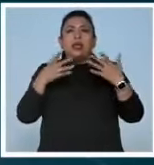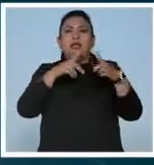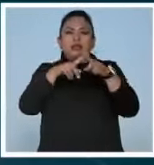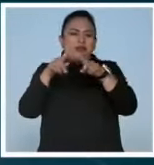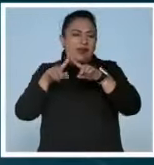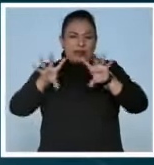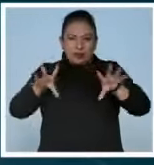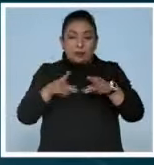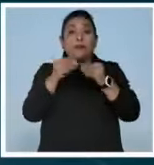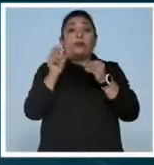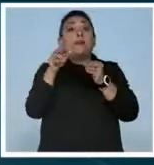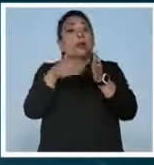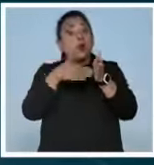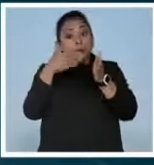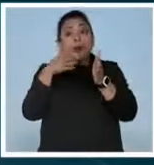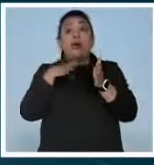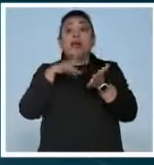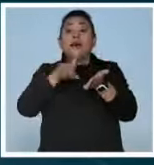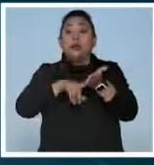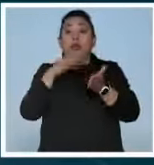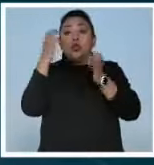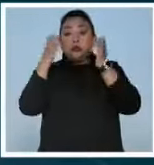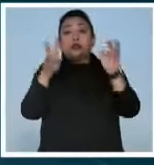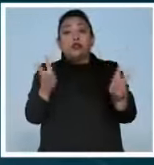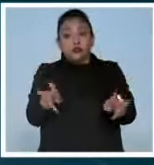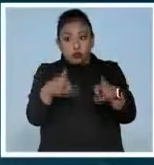oferta, que además incluye una expoventa.